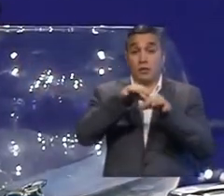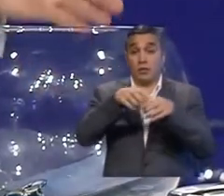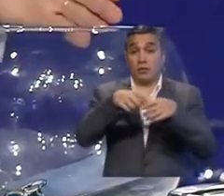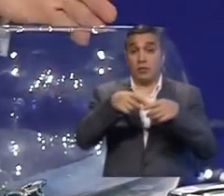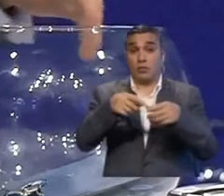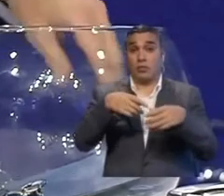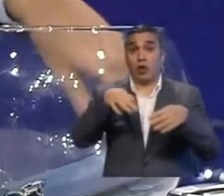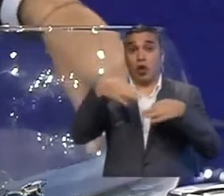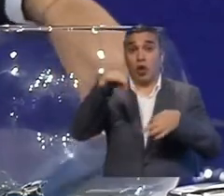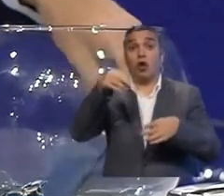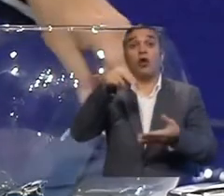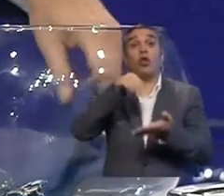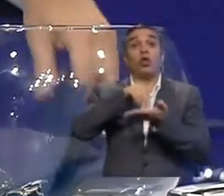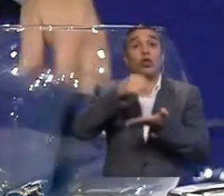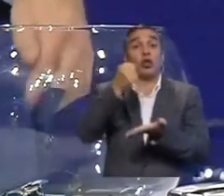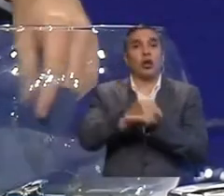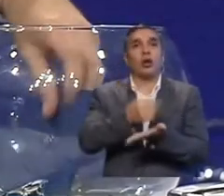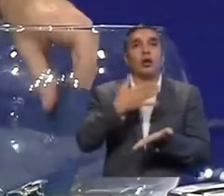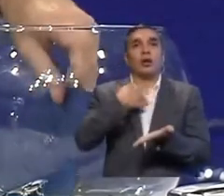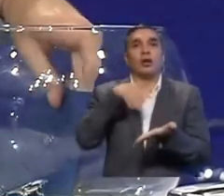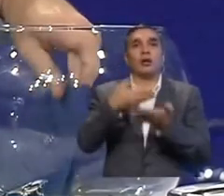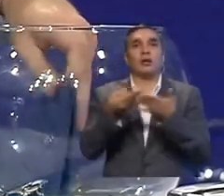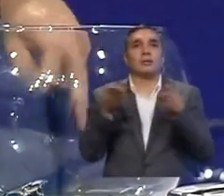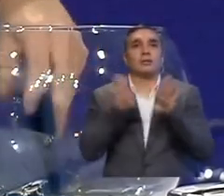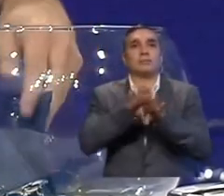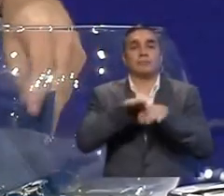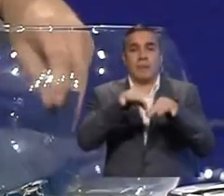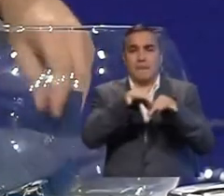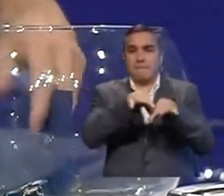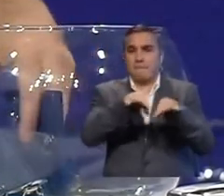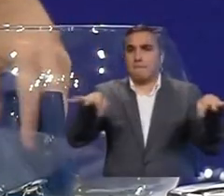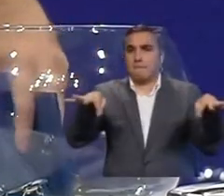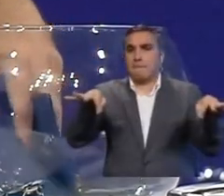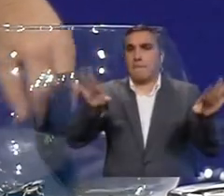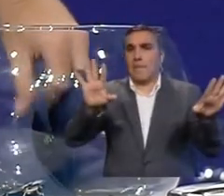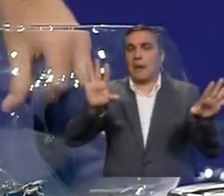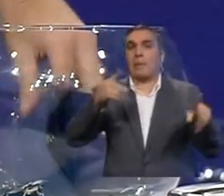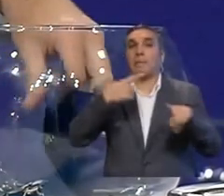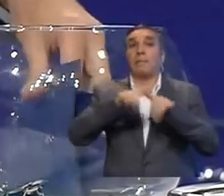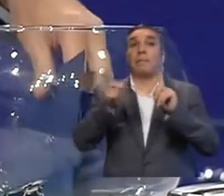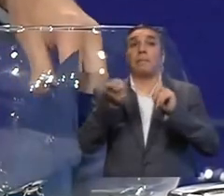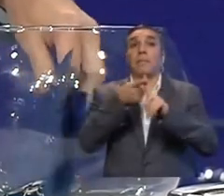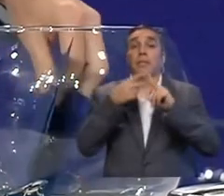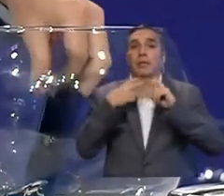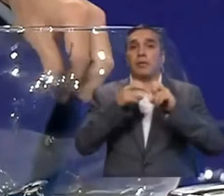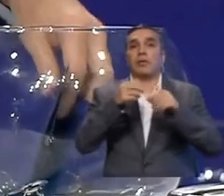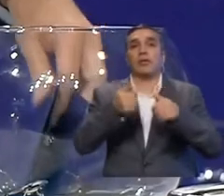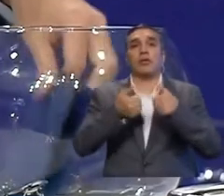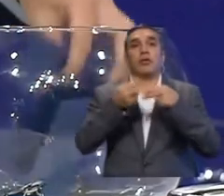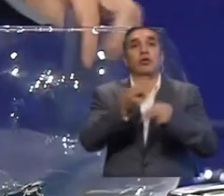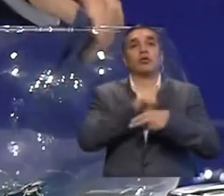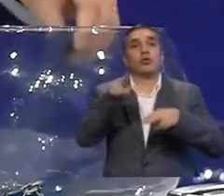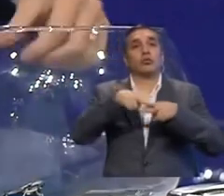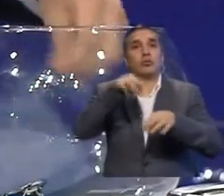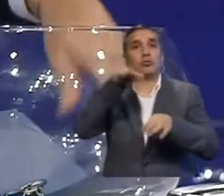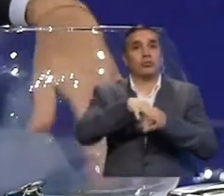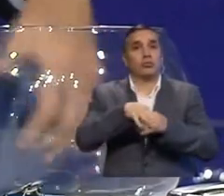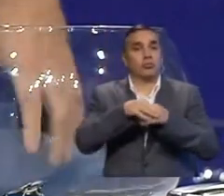recibido y notarizados también están absolutamente cerrados y sellados tras el análisis y aceptación del Consejo Nacional Electoral.